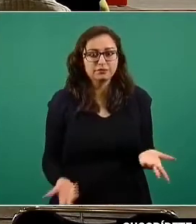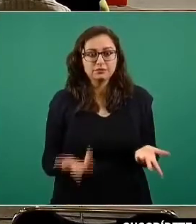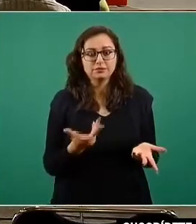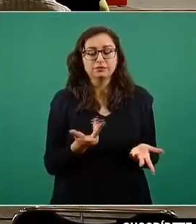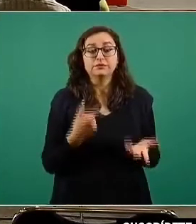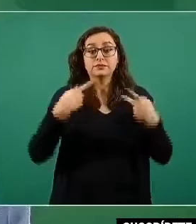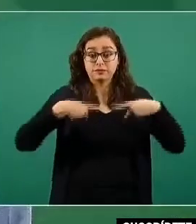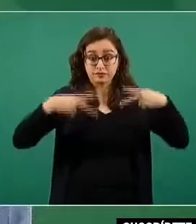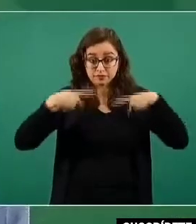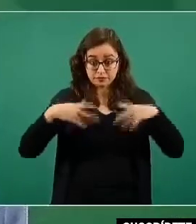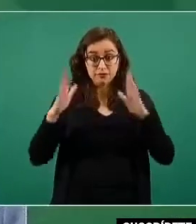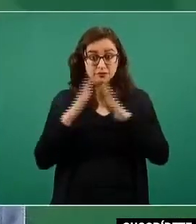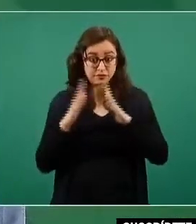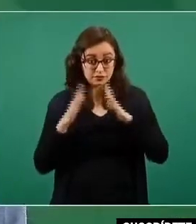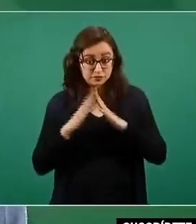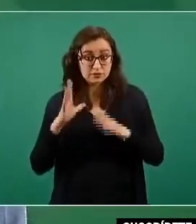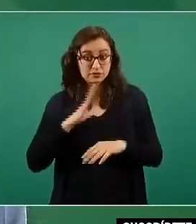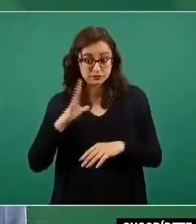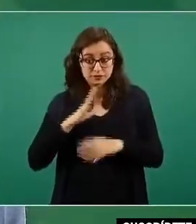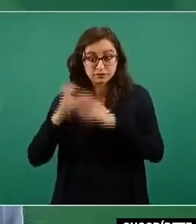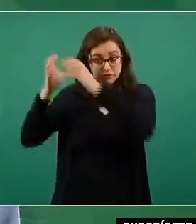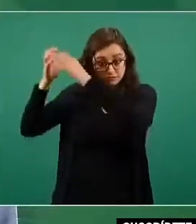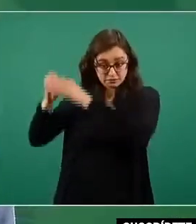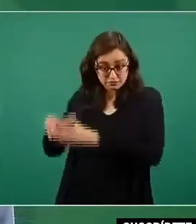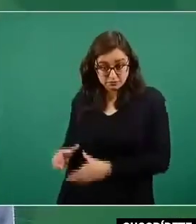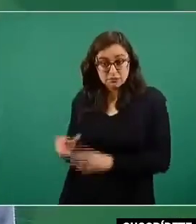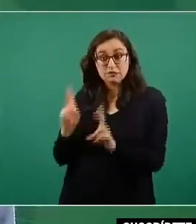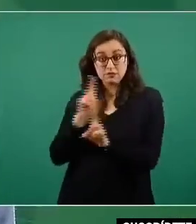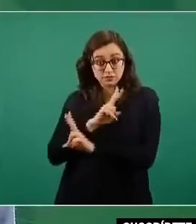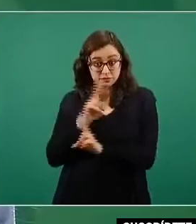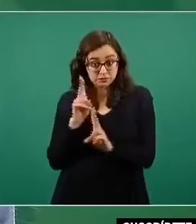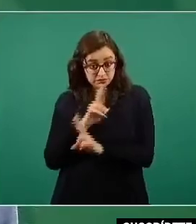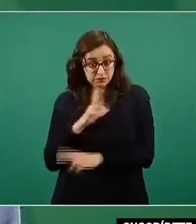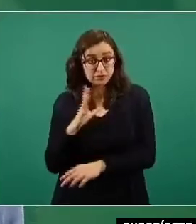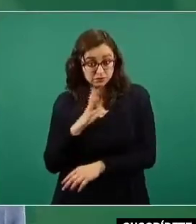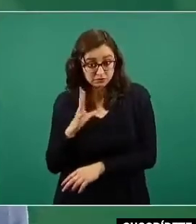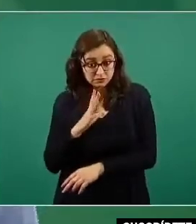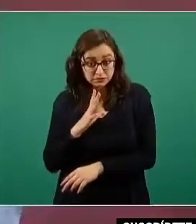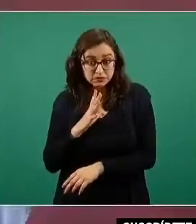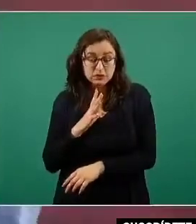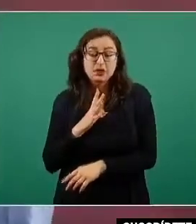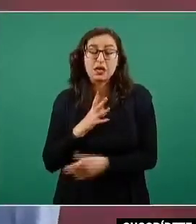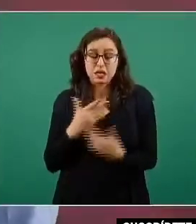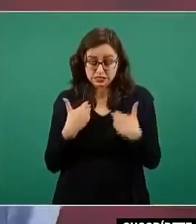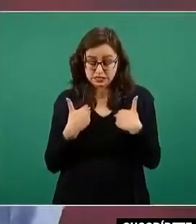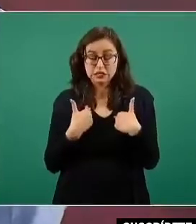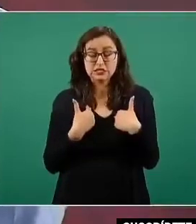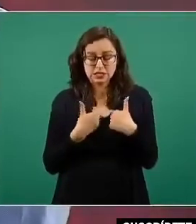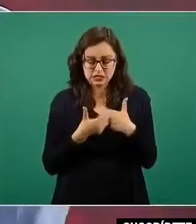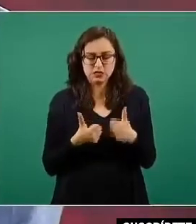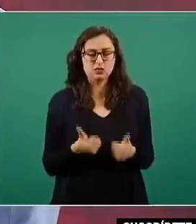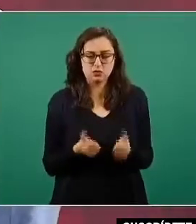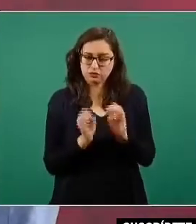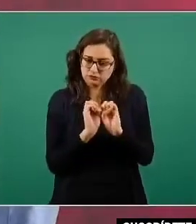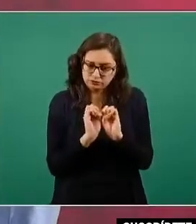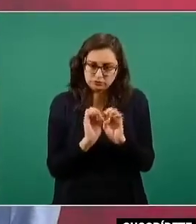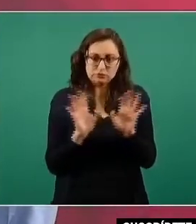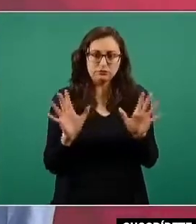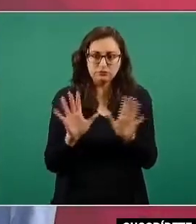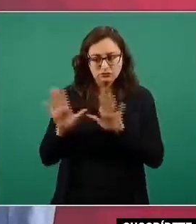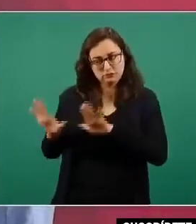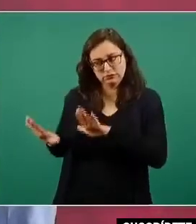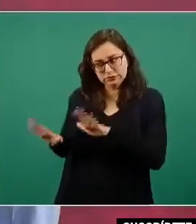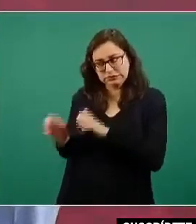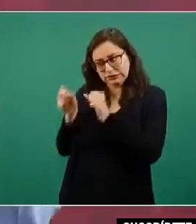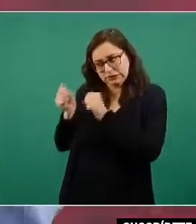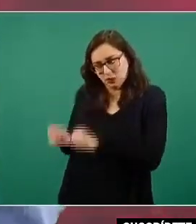casa es totalmente entendible, desde mi punto de vista completamente legítima su motivación de asegurar